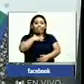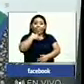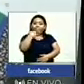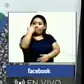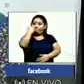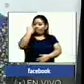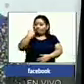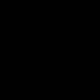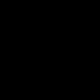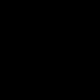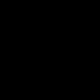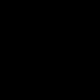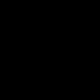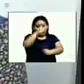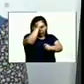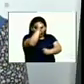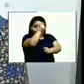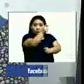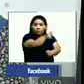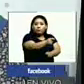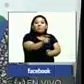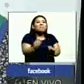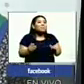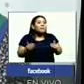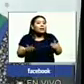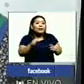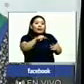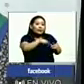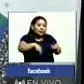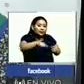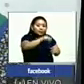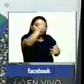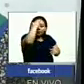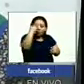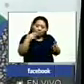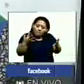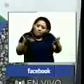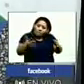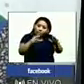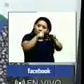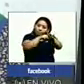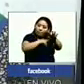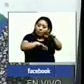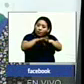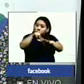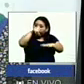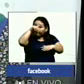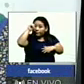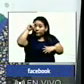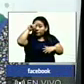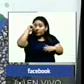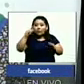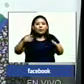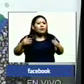privilegio y un verdadero honor que estas maravillosas manos de estas mujeres